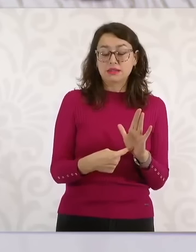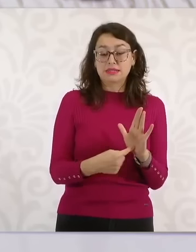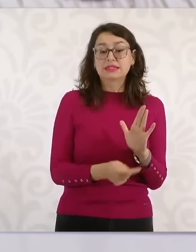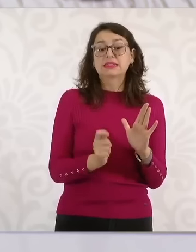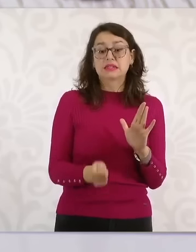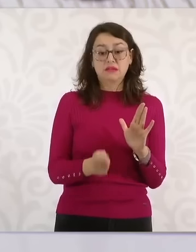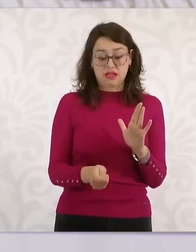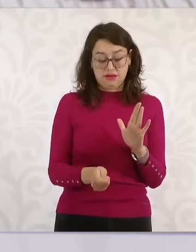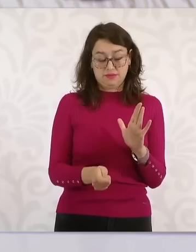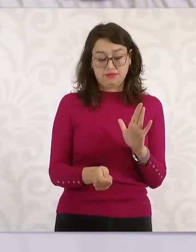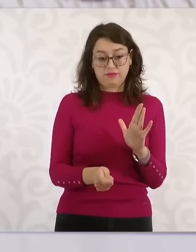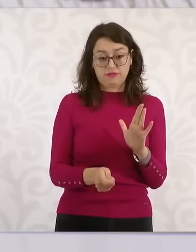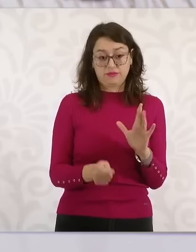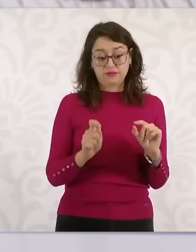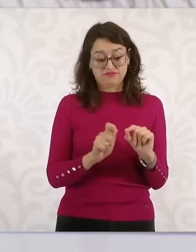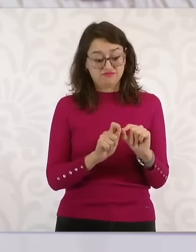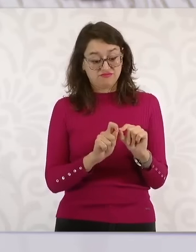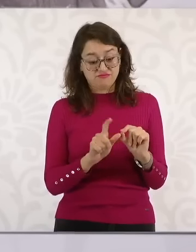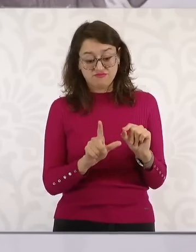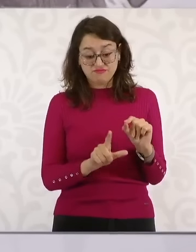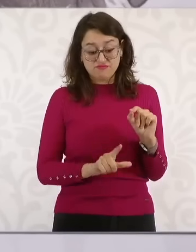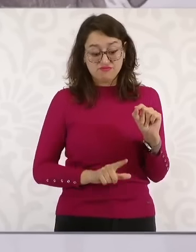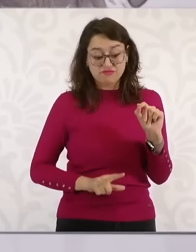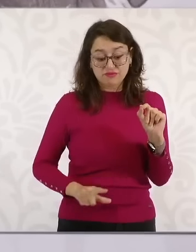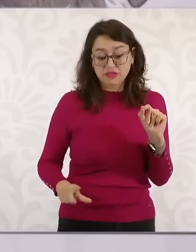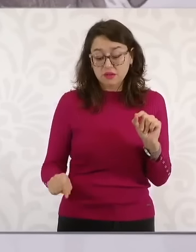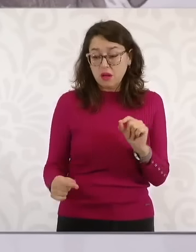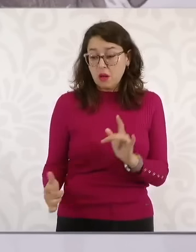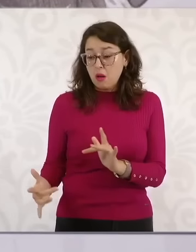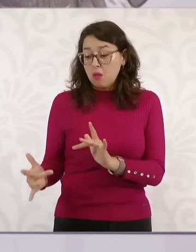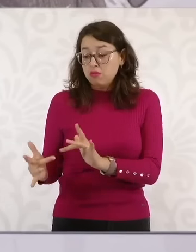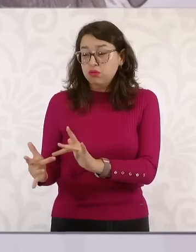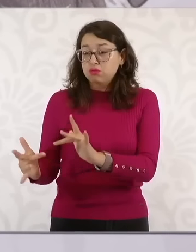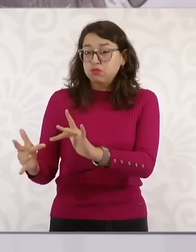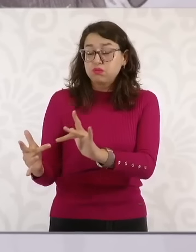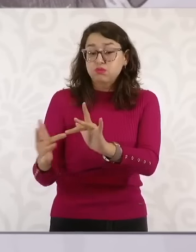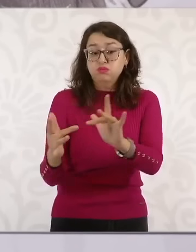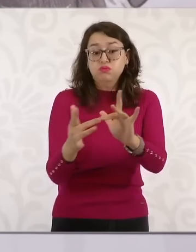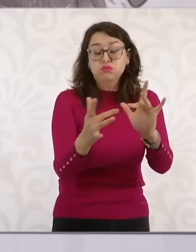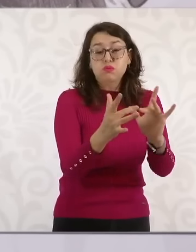México, la relación que establece es con los pueblos.